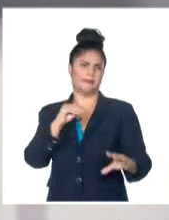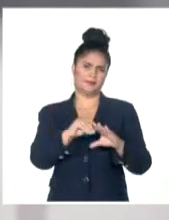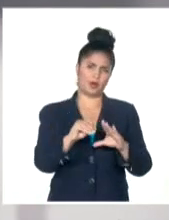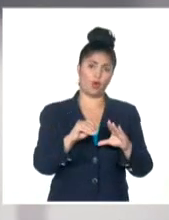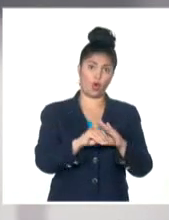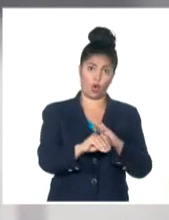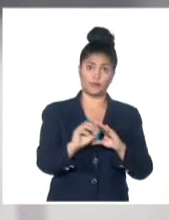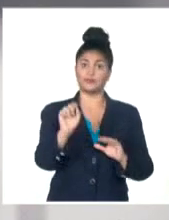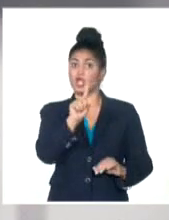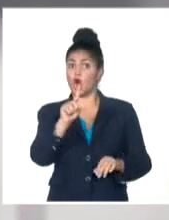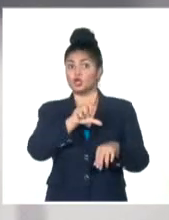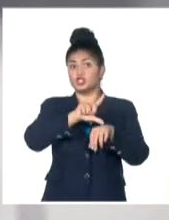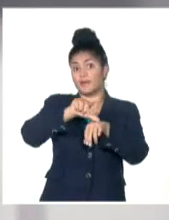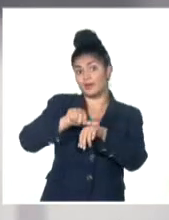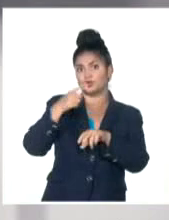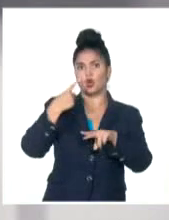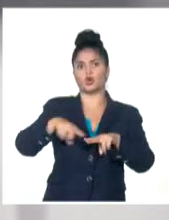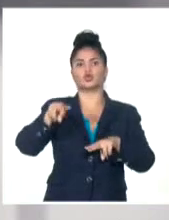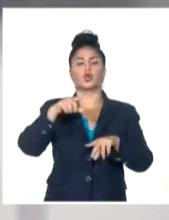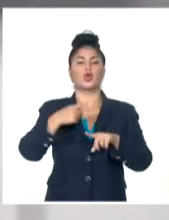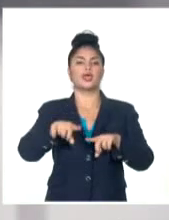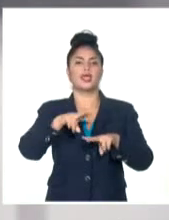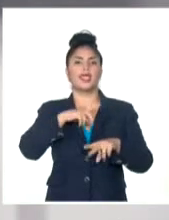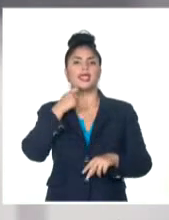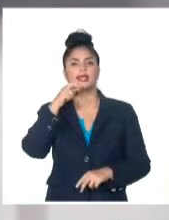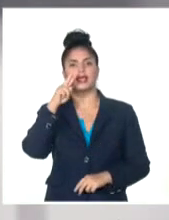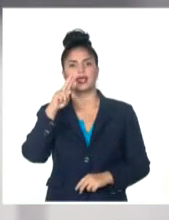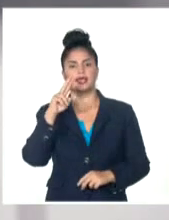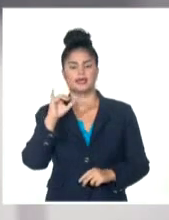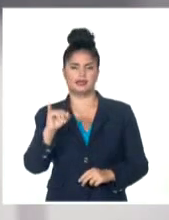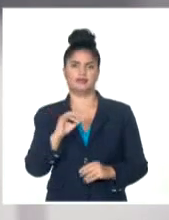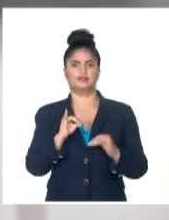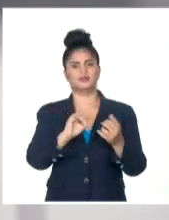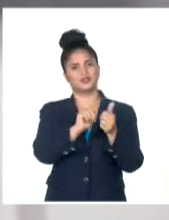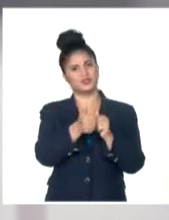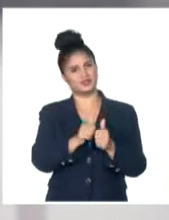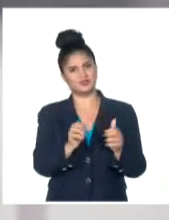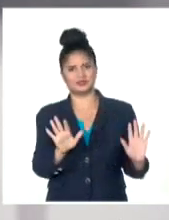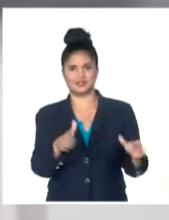lo hizo Henry Mkhitaryan. Así termina el tiempo que dedicamos a los deportes. Pasen todos muy buenas noches.